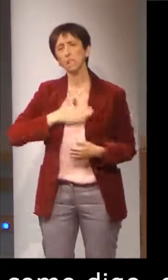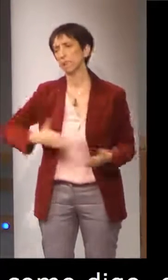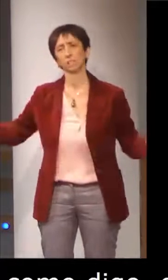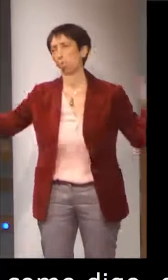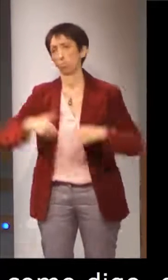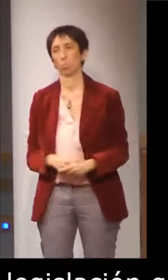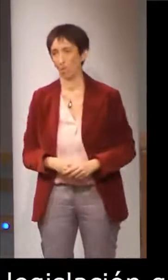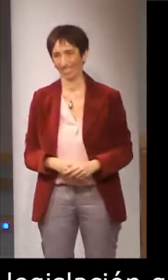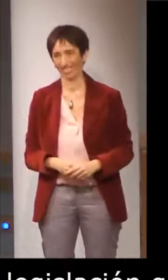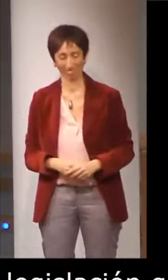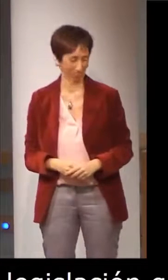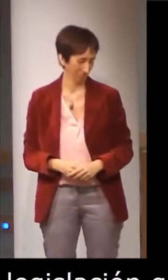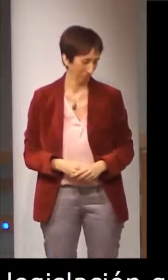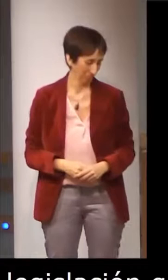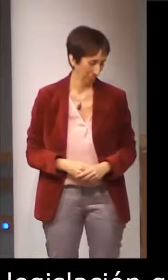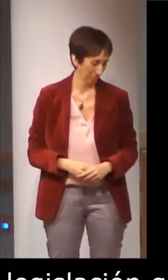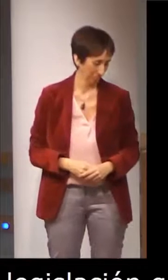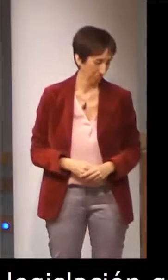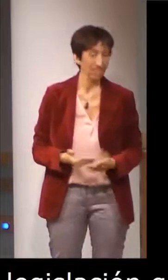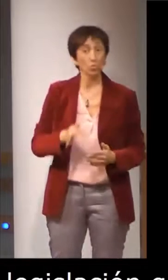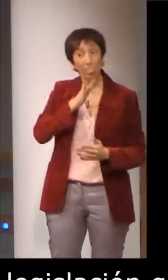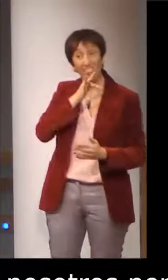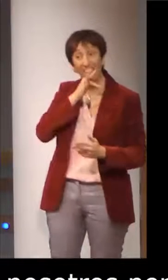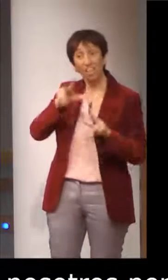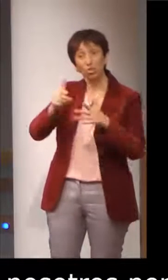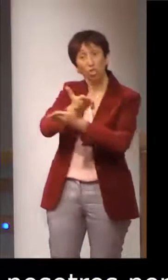estamos satisfechas con su implementación.